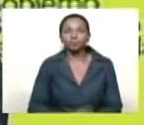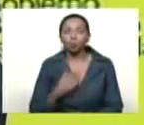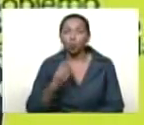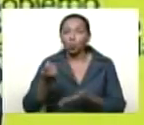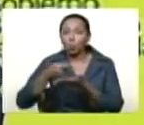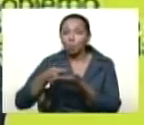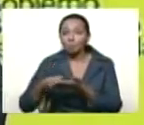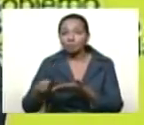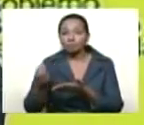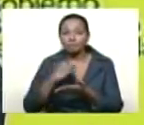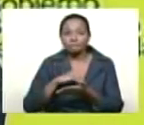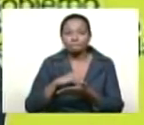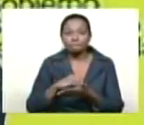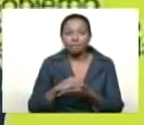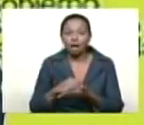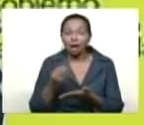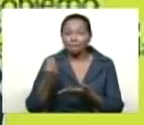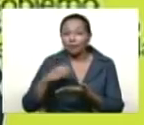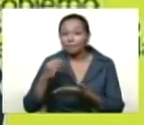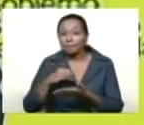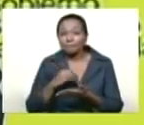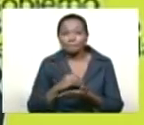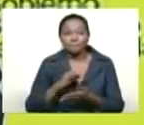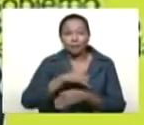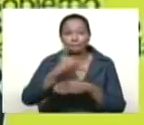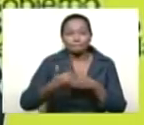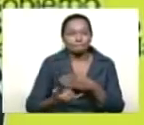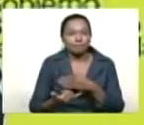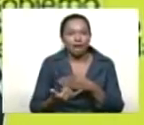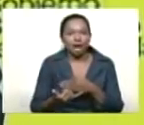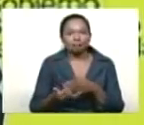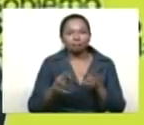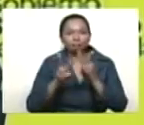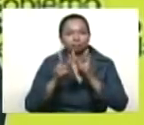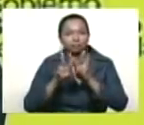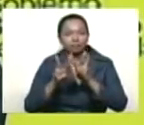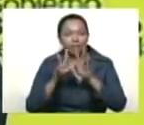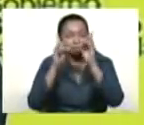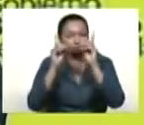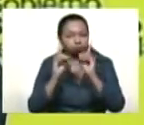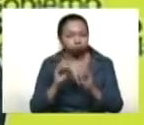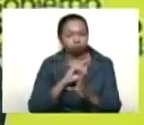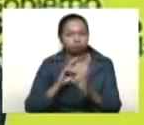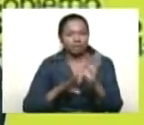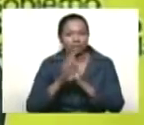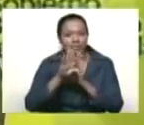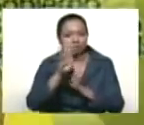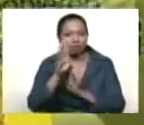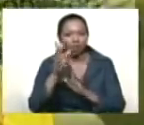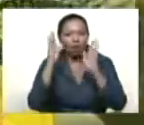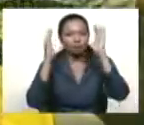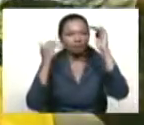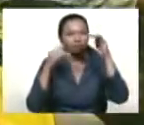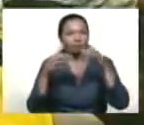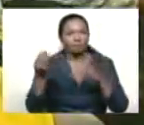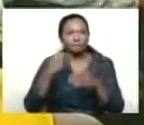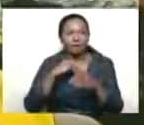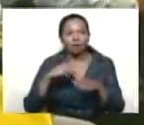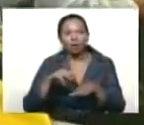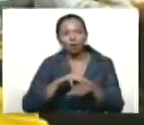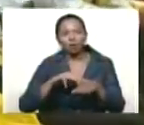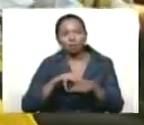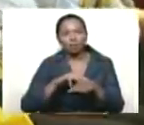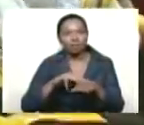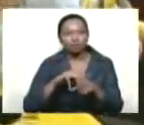Invirtiendo, invirtiendo. Claro que sí, el plan de viviendas dignas está en pleno desarrollo. Y debe ser atendido con el ministro